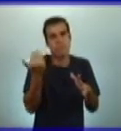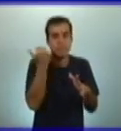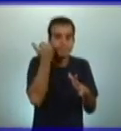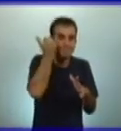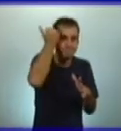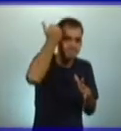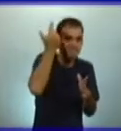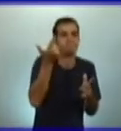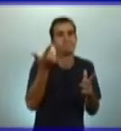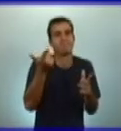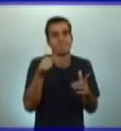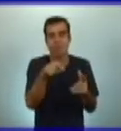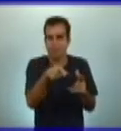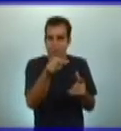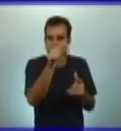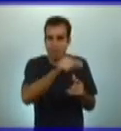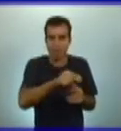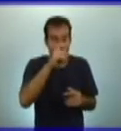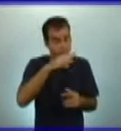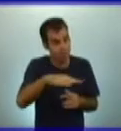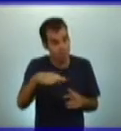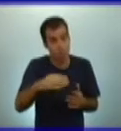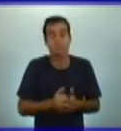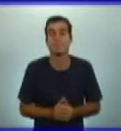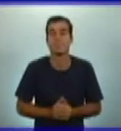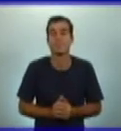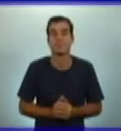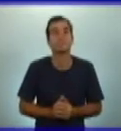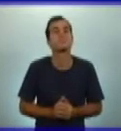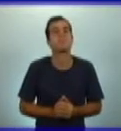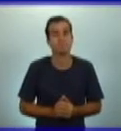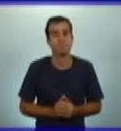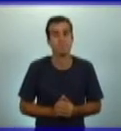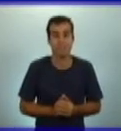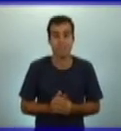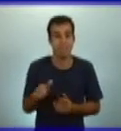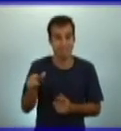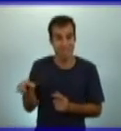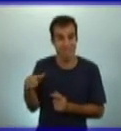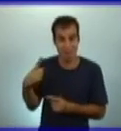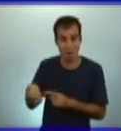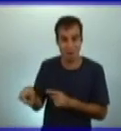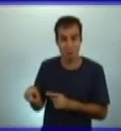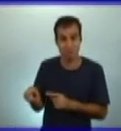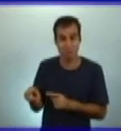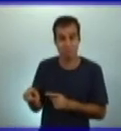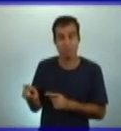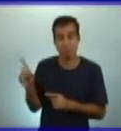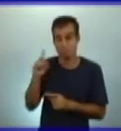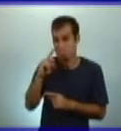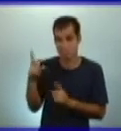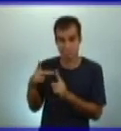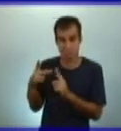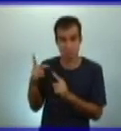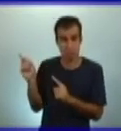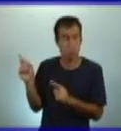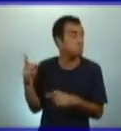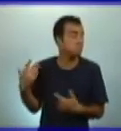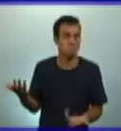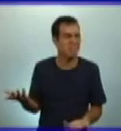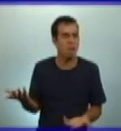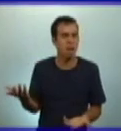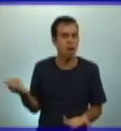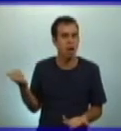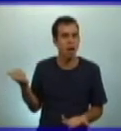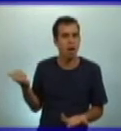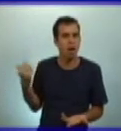cada niño. En el caso del cuaderno de trabajo, también, ¿qué pasa con los ejercicios del cuaderno de trabajo que